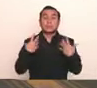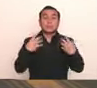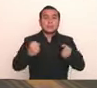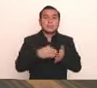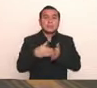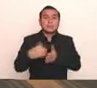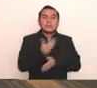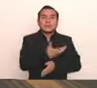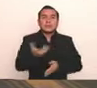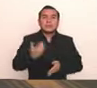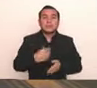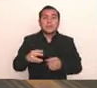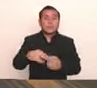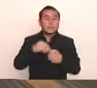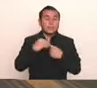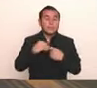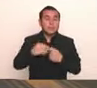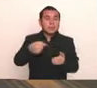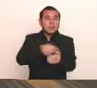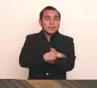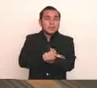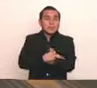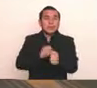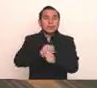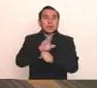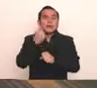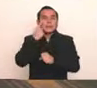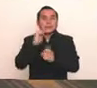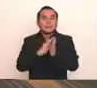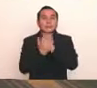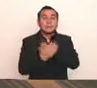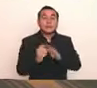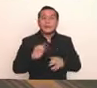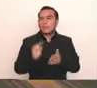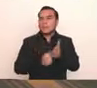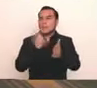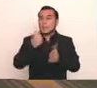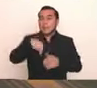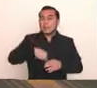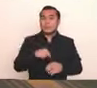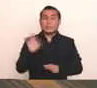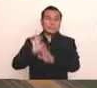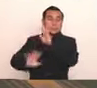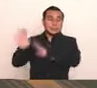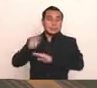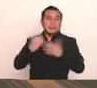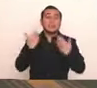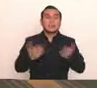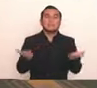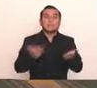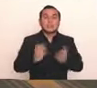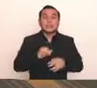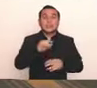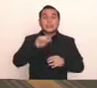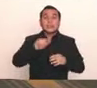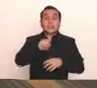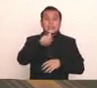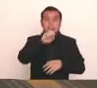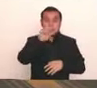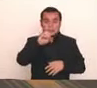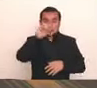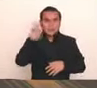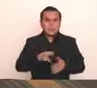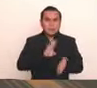especiales especial en el hospital especializado en kobe diciéndome en cisco y por primera vez se han intervenido simultáneamente el 100 por ciento los